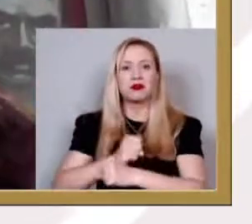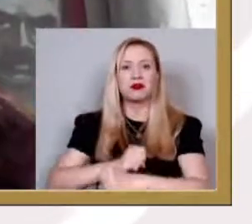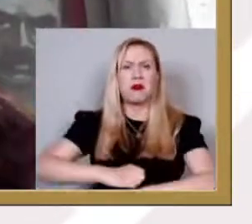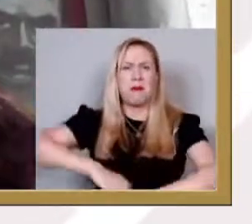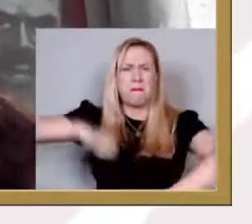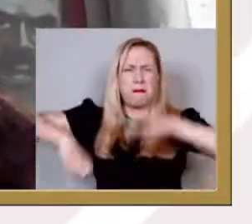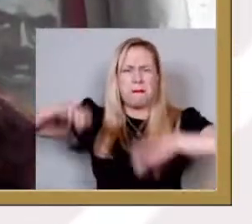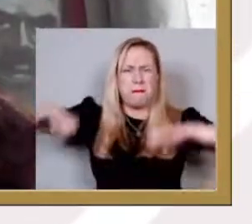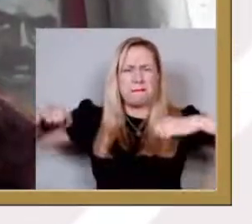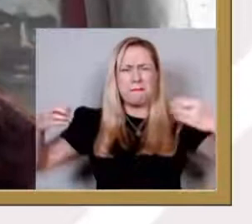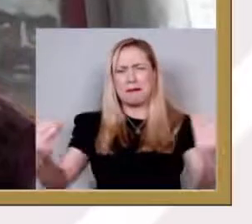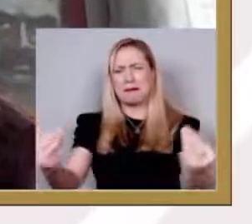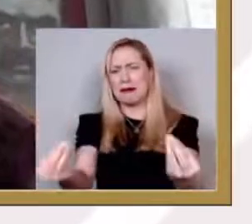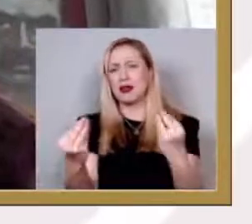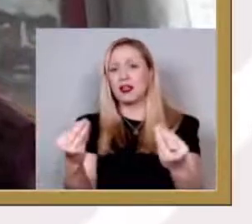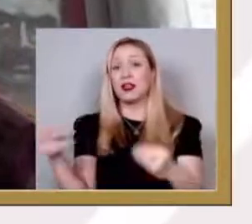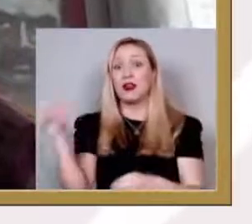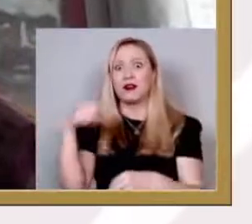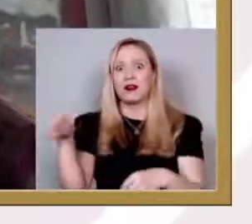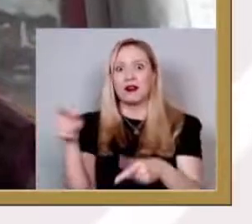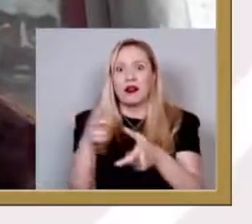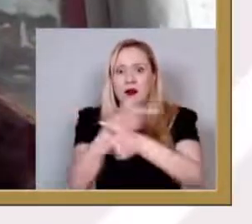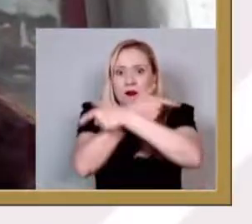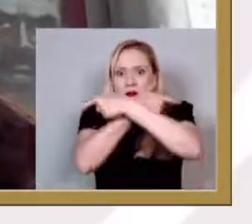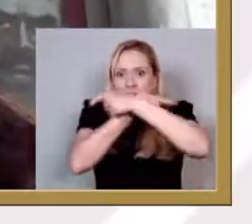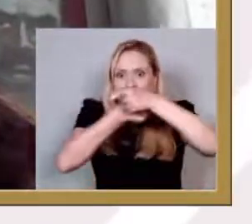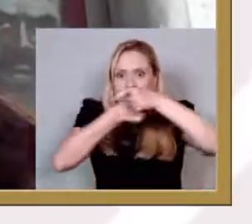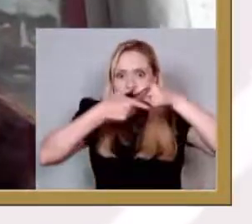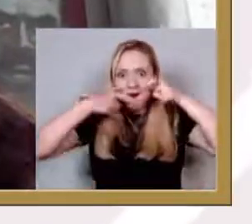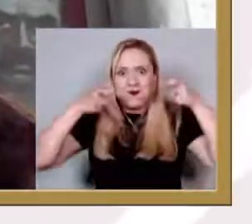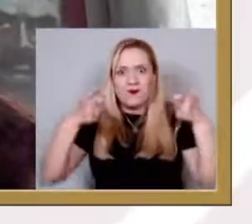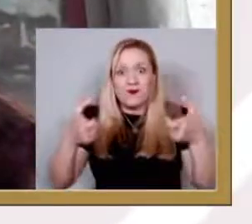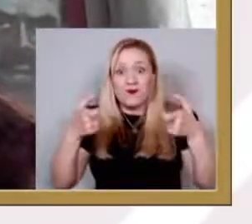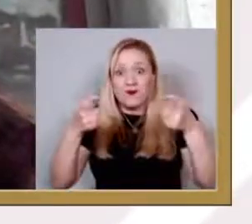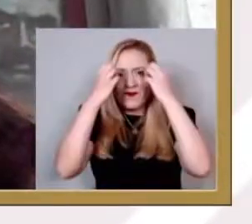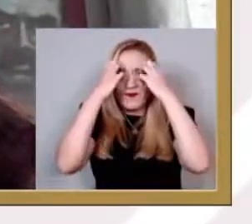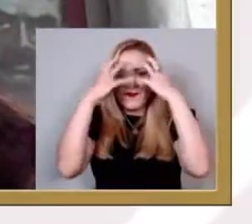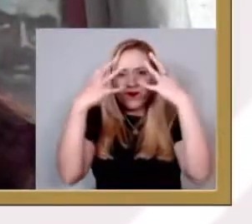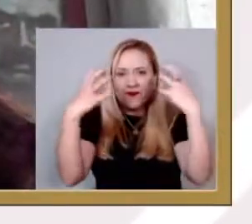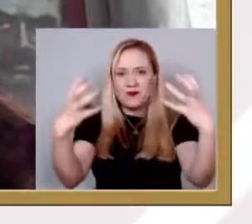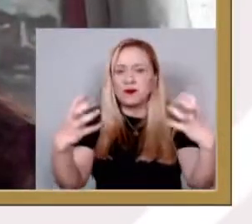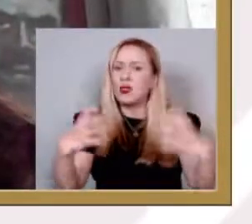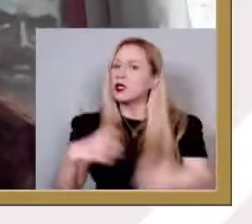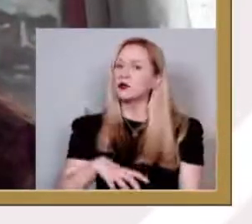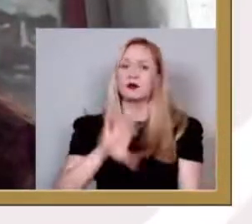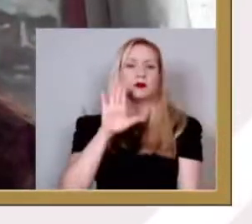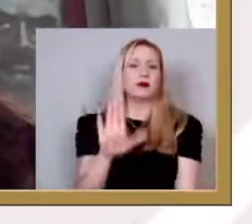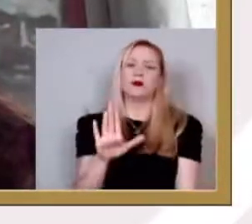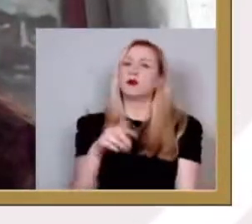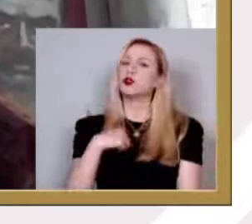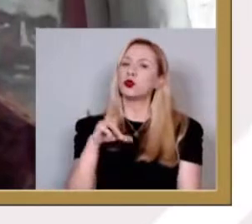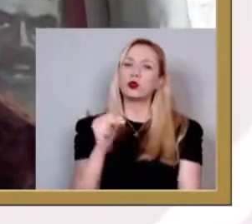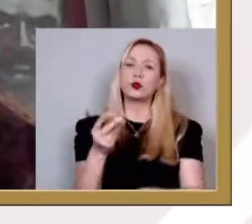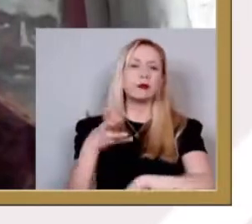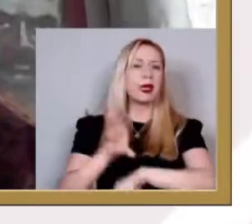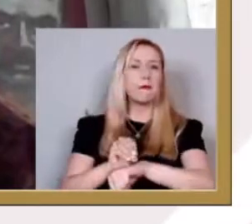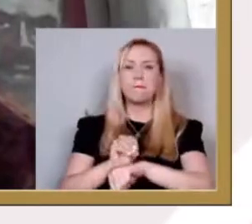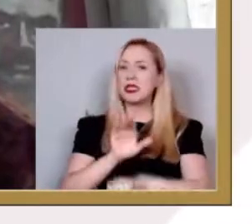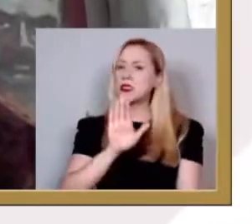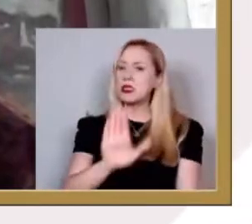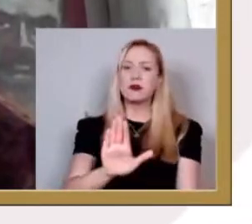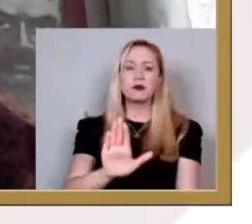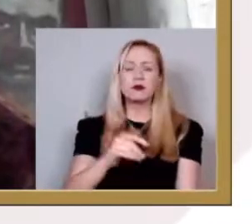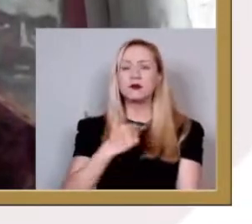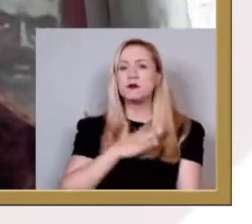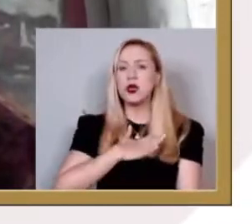a capitalizar esta cuestión, y lo cual no vamos a permitir. Esa es mi opinión. No permitamos